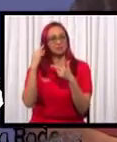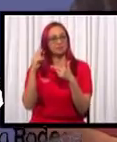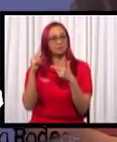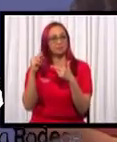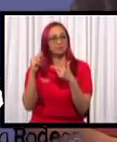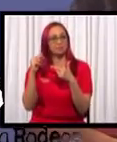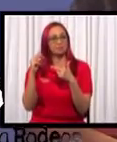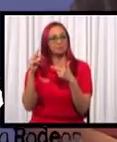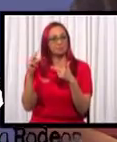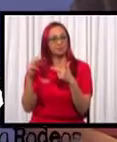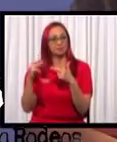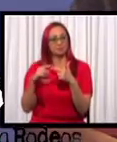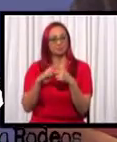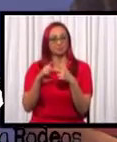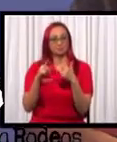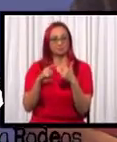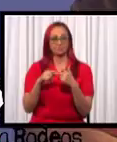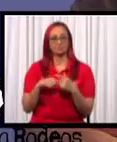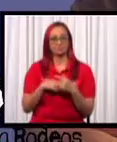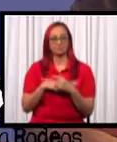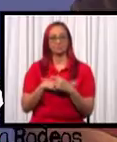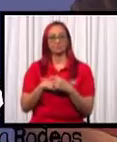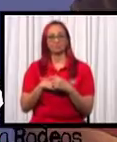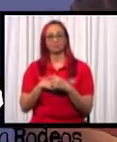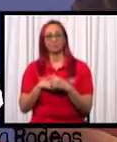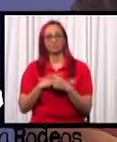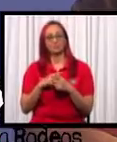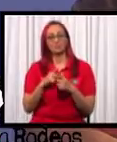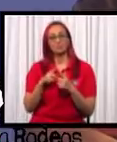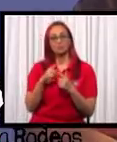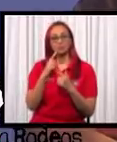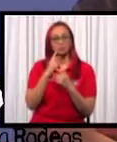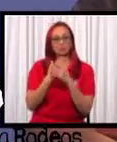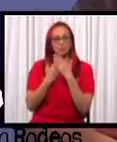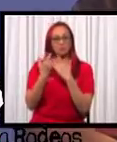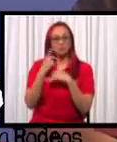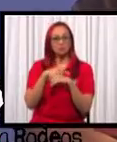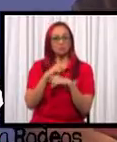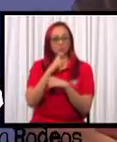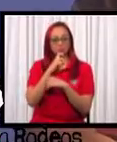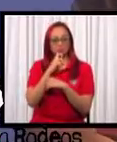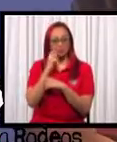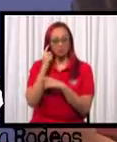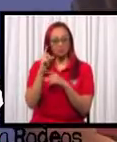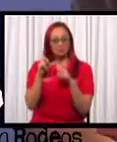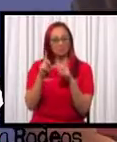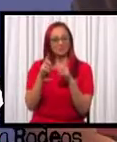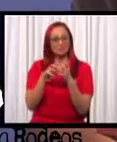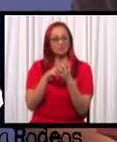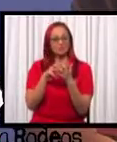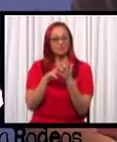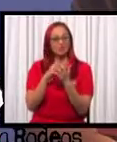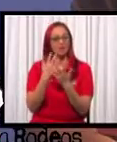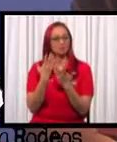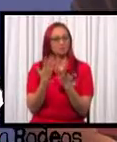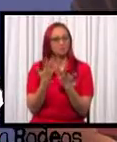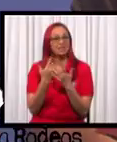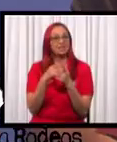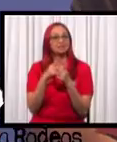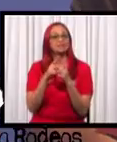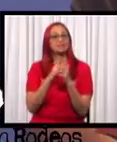Dion. Fue una época difícil, muy difícil para el sector arrocero, y ahí